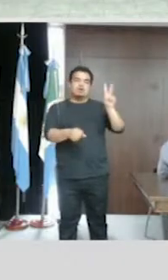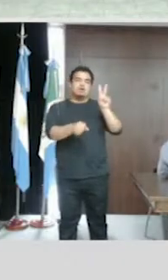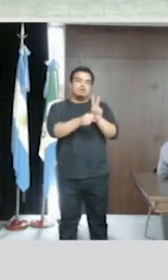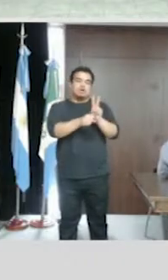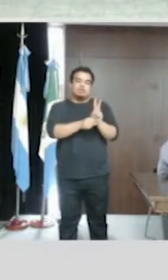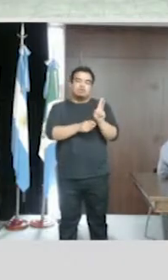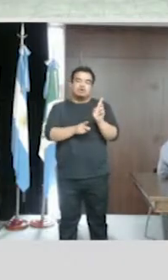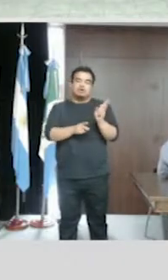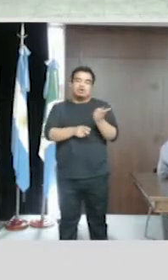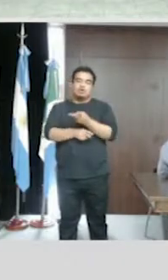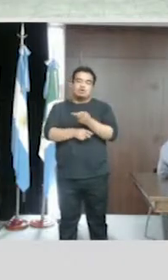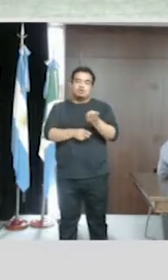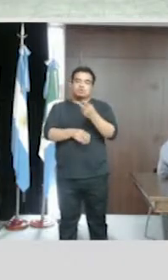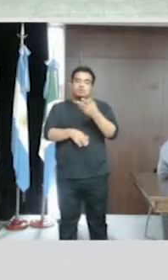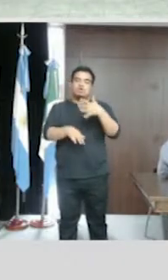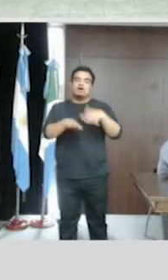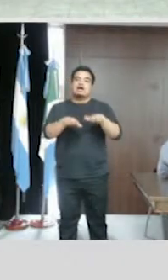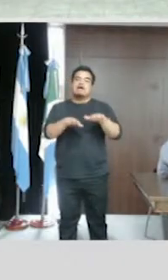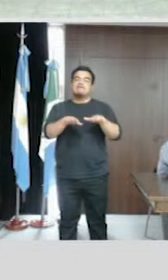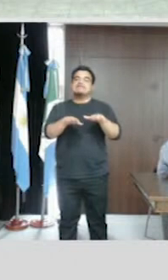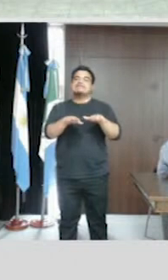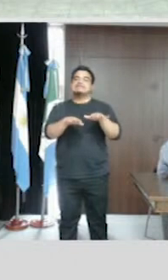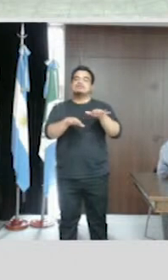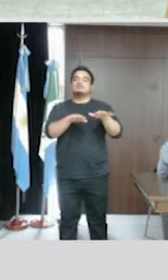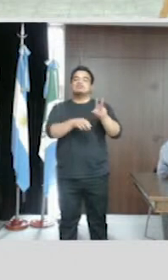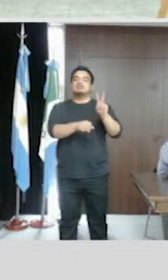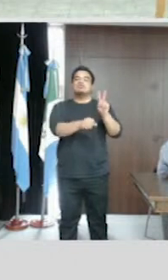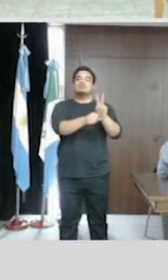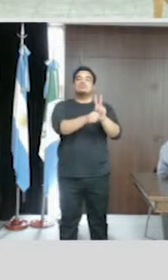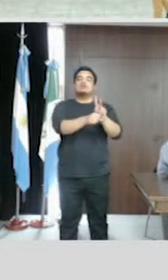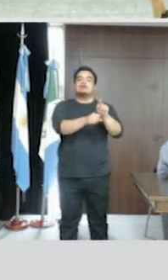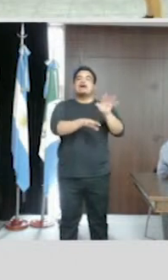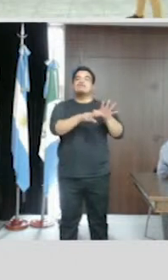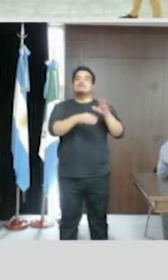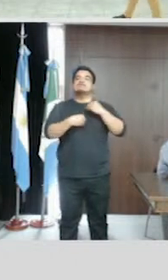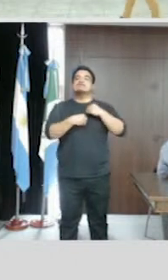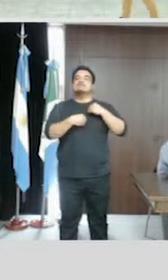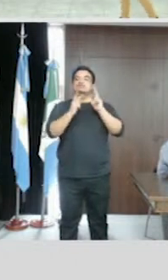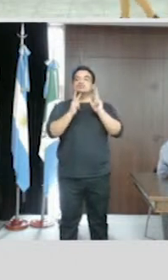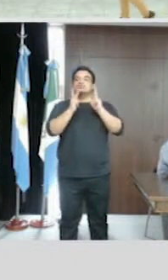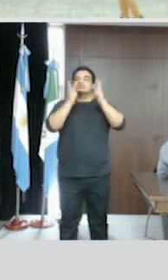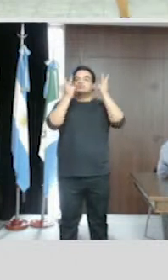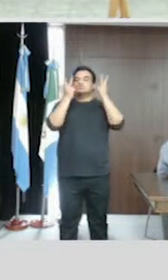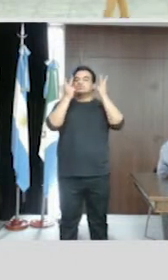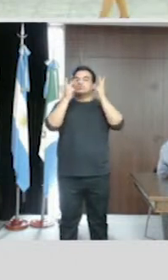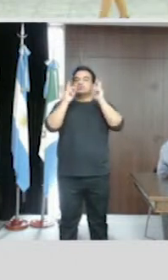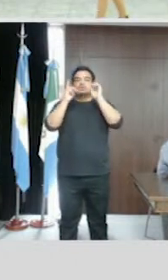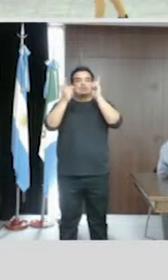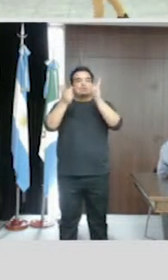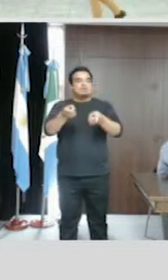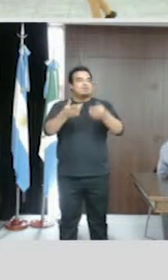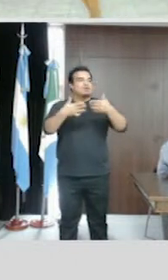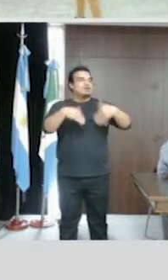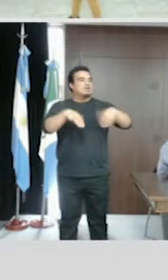Porque ¿quién que cuidó no se enojó con ese otro que está cuidando? ¿Qué médico, qué kine, qué